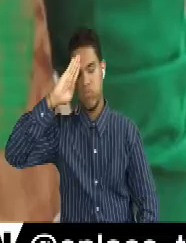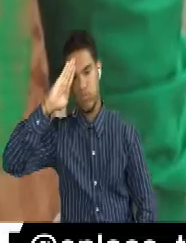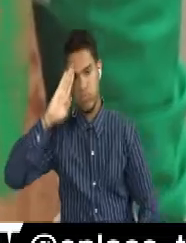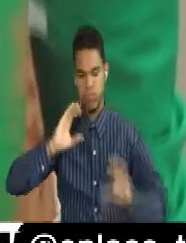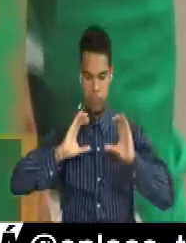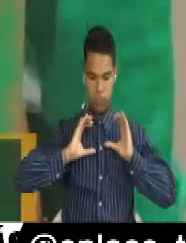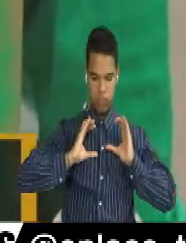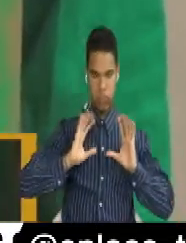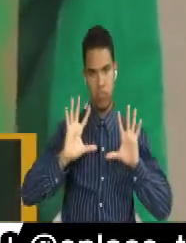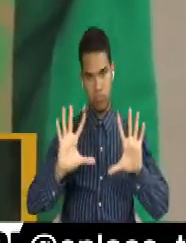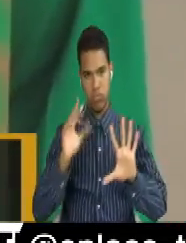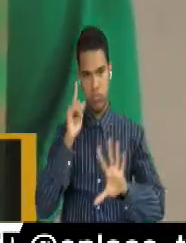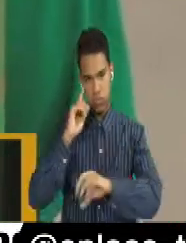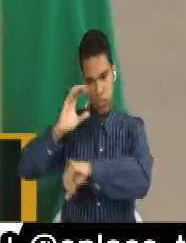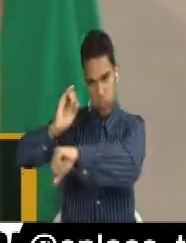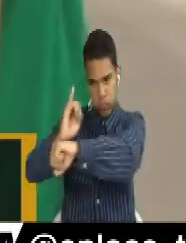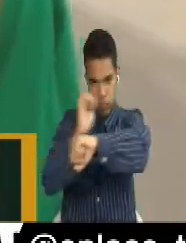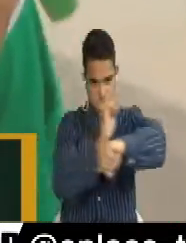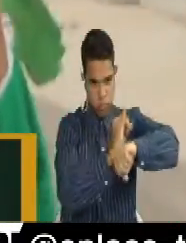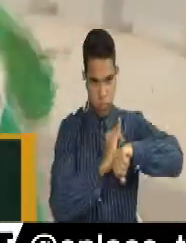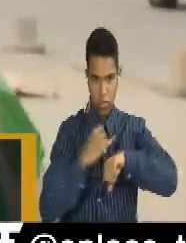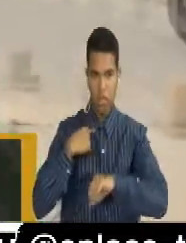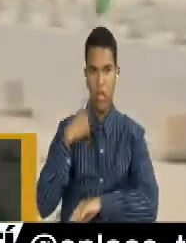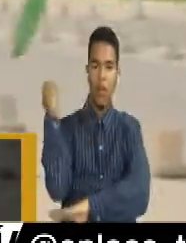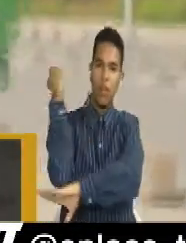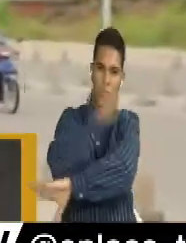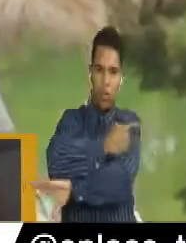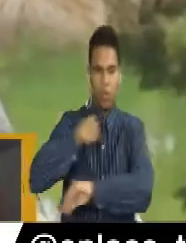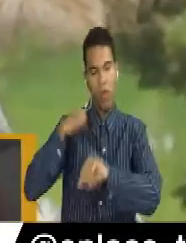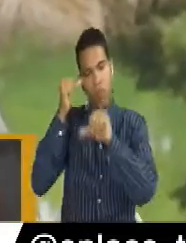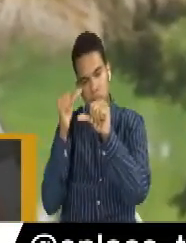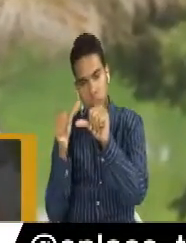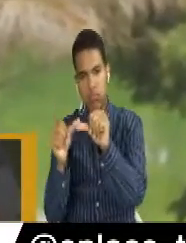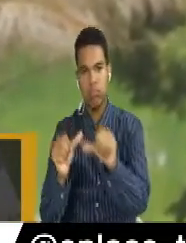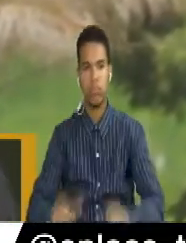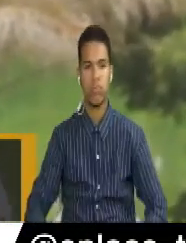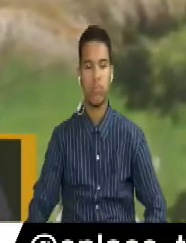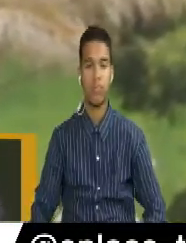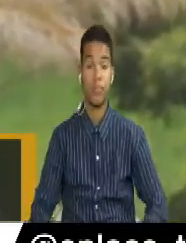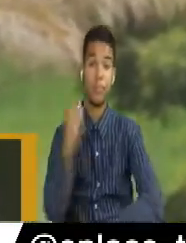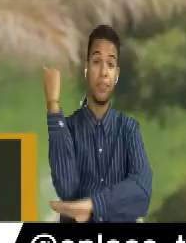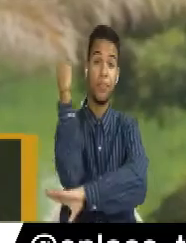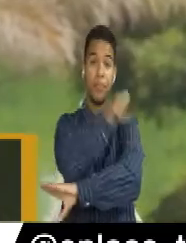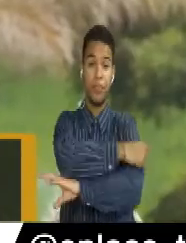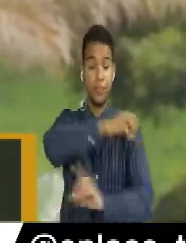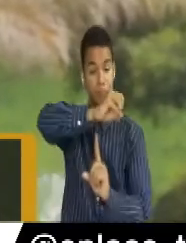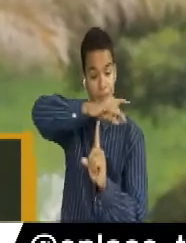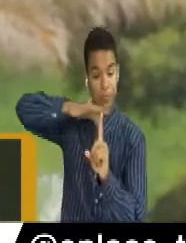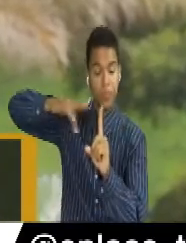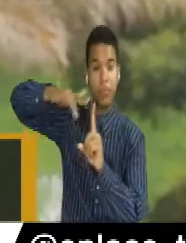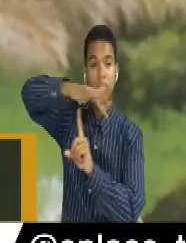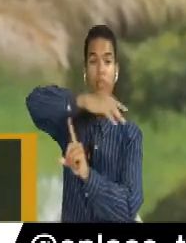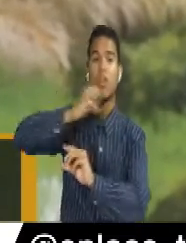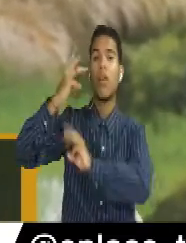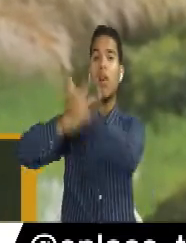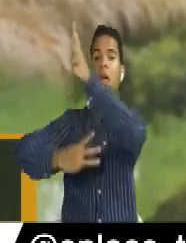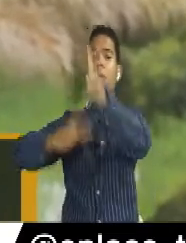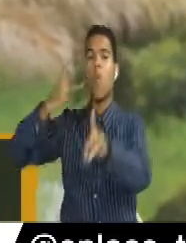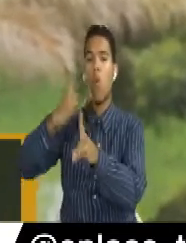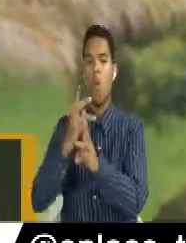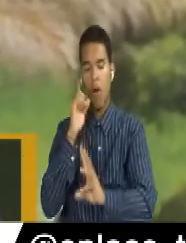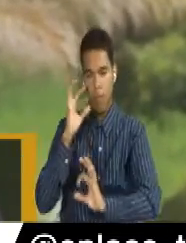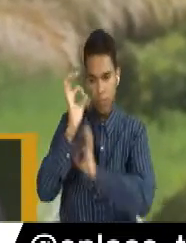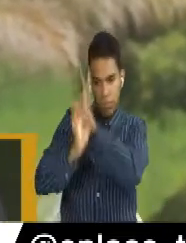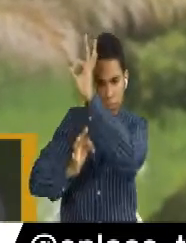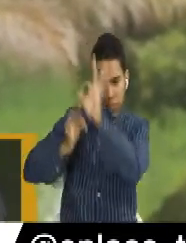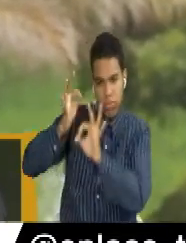han conmemorado esta fecha. Estamos celebrando un año más del Día del Medio Ambiente, el Día Mundial, el cual pues se está celebrando